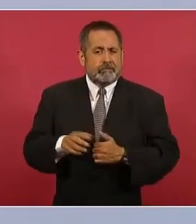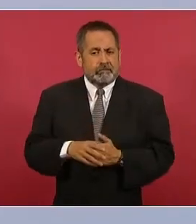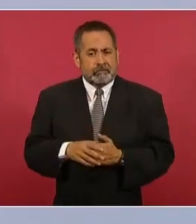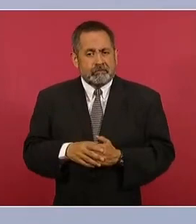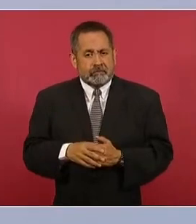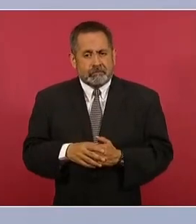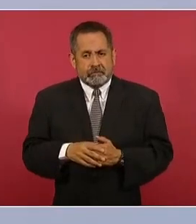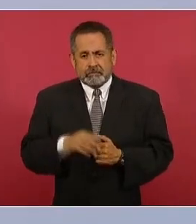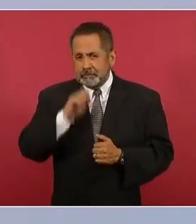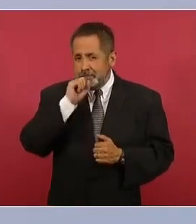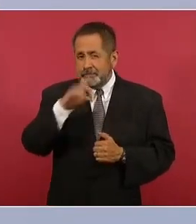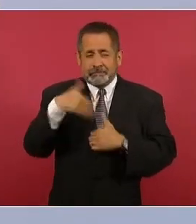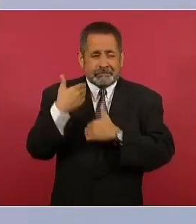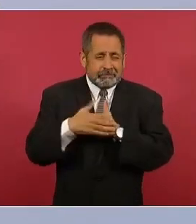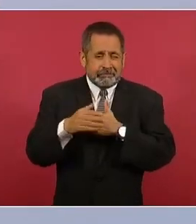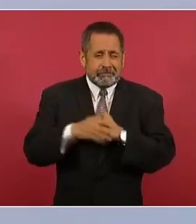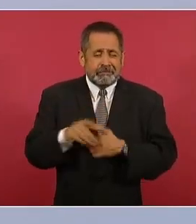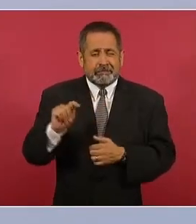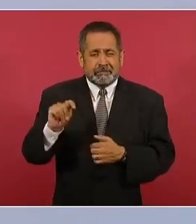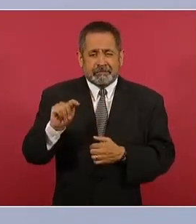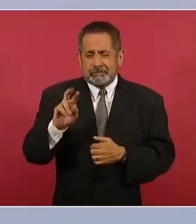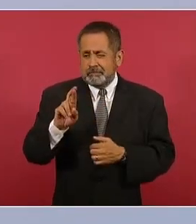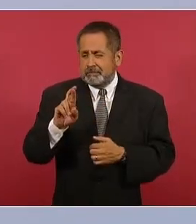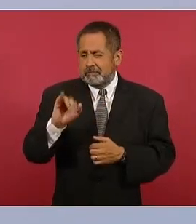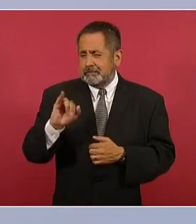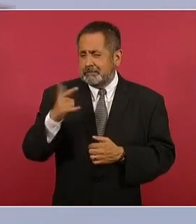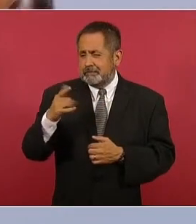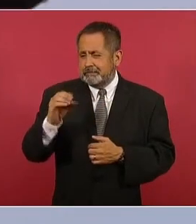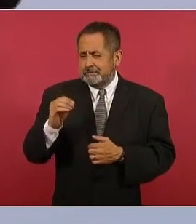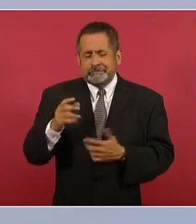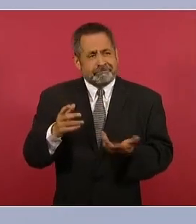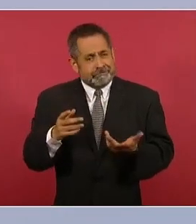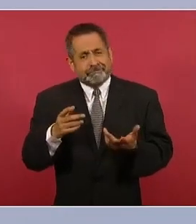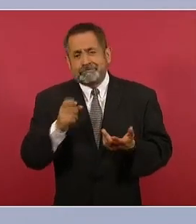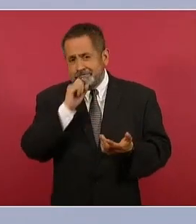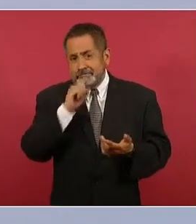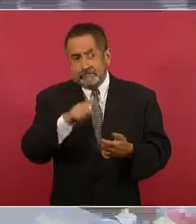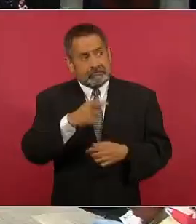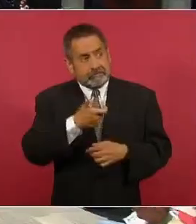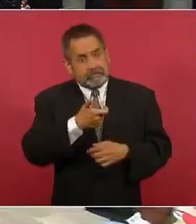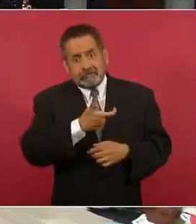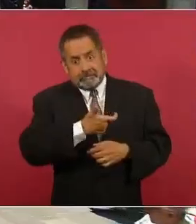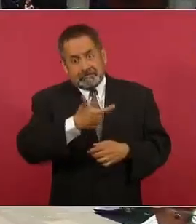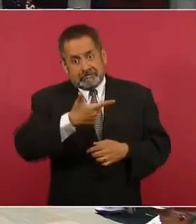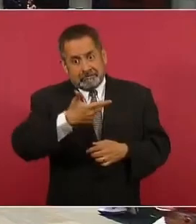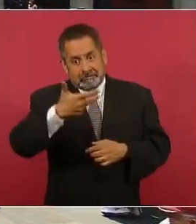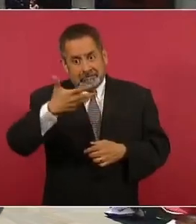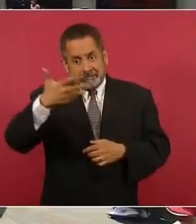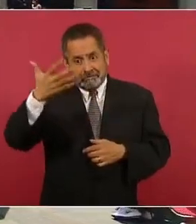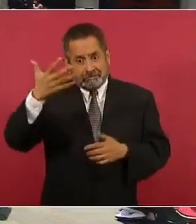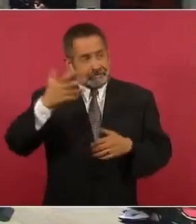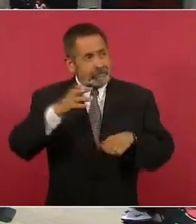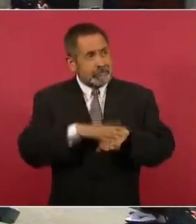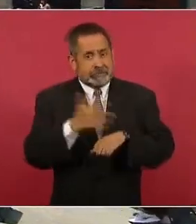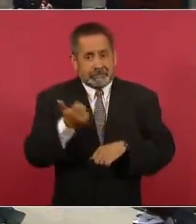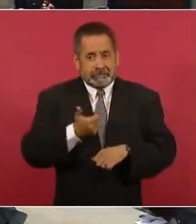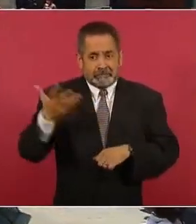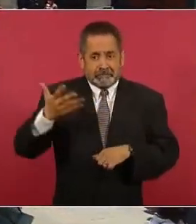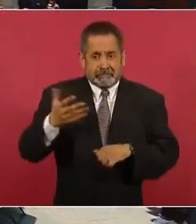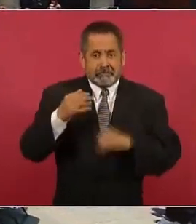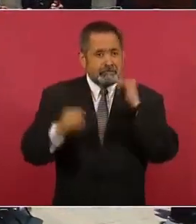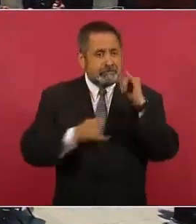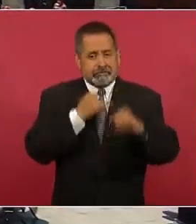problemas con el trigo, porque es el que está aumentando más de precio a